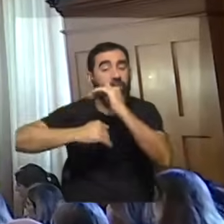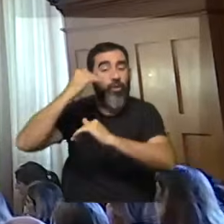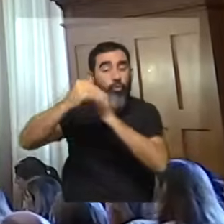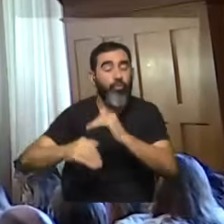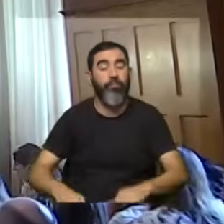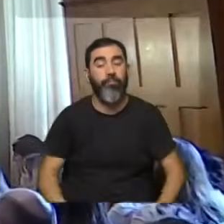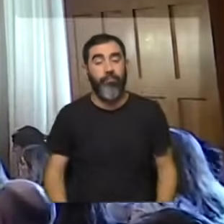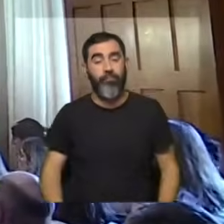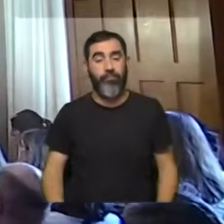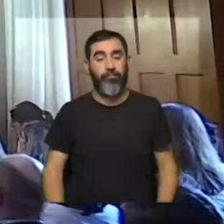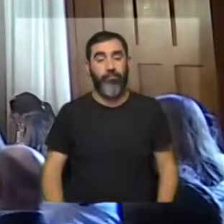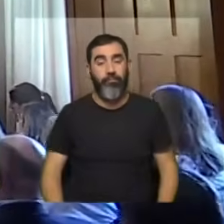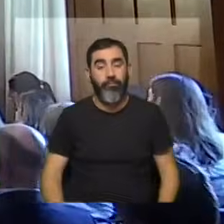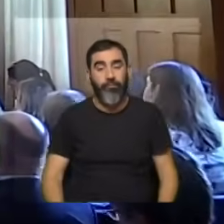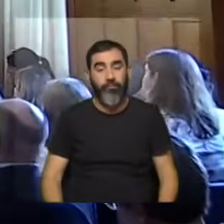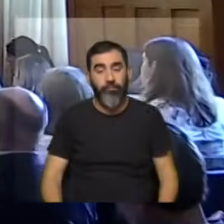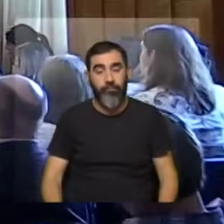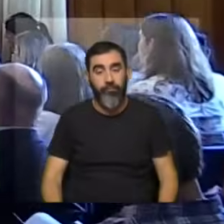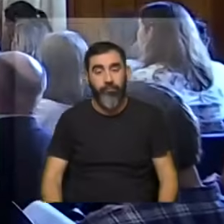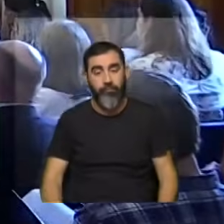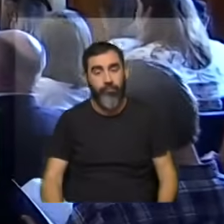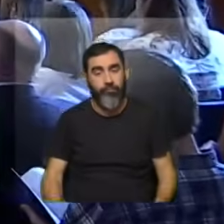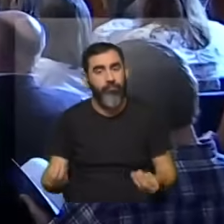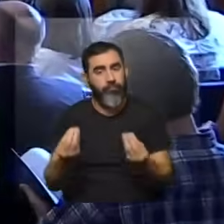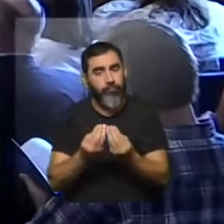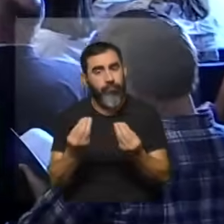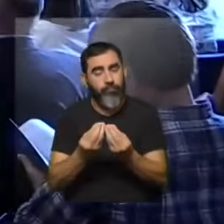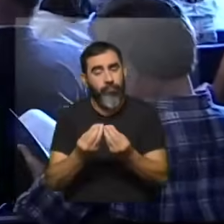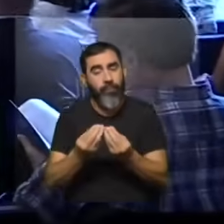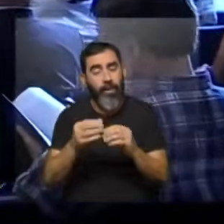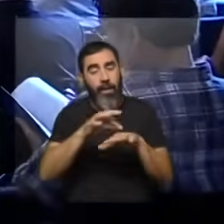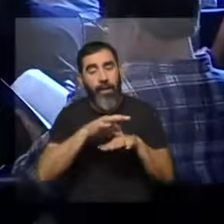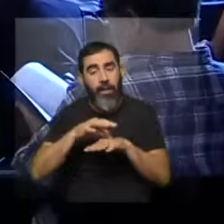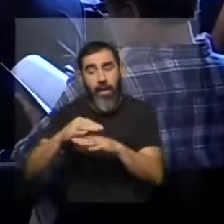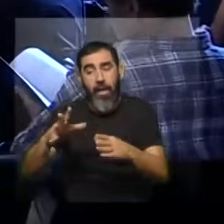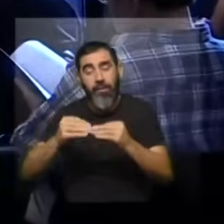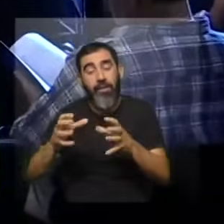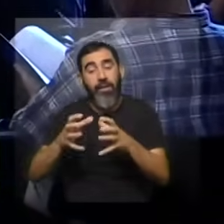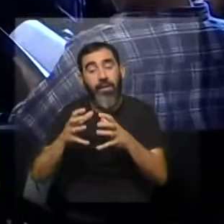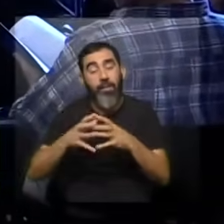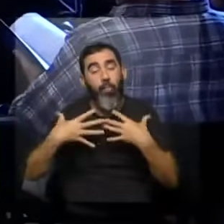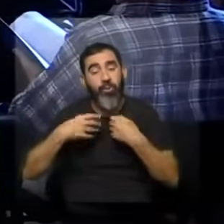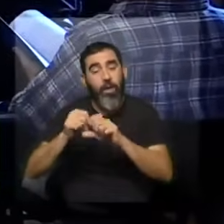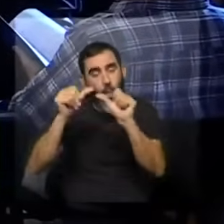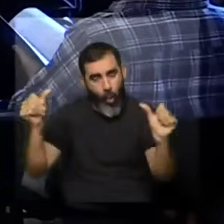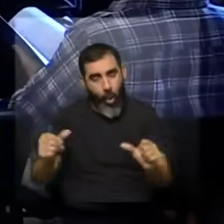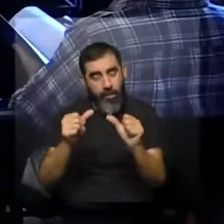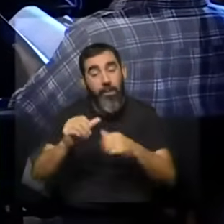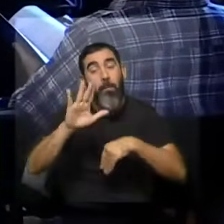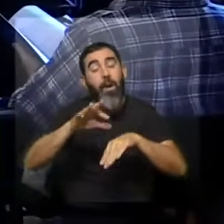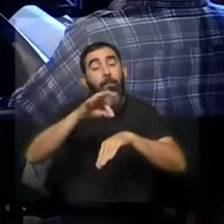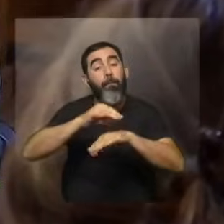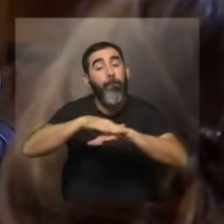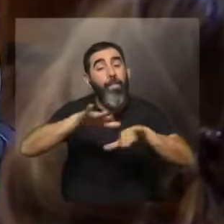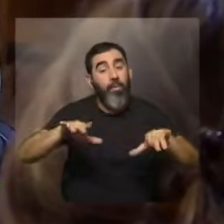Vemos una altísima adhesión a la realización de la guía por parte de los equipos de salud, especialmente por los pediatras, y